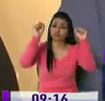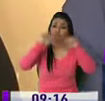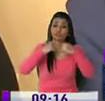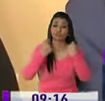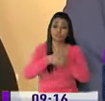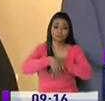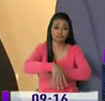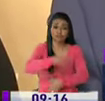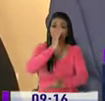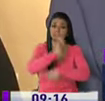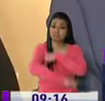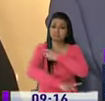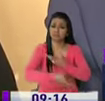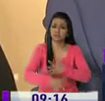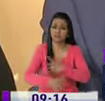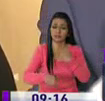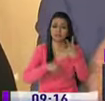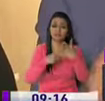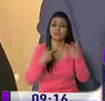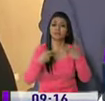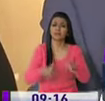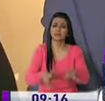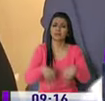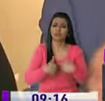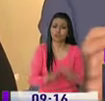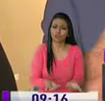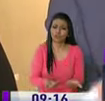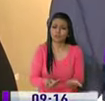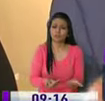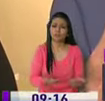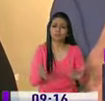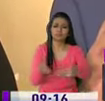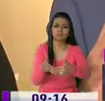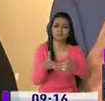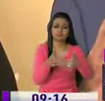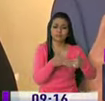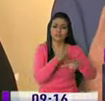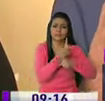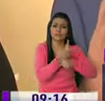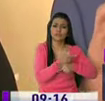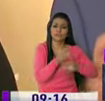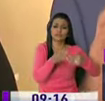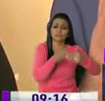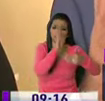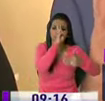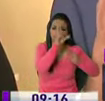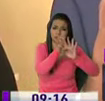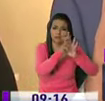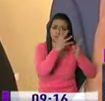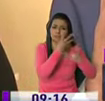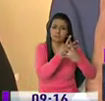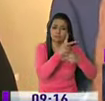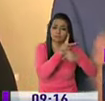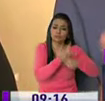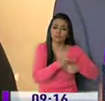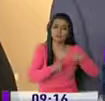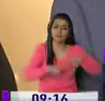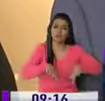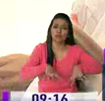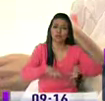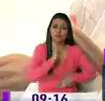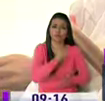Y finalmente lo que pretendemos es destrabar ese blindaje que existe en el COI para proteger a los